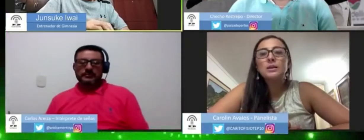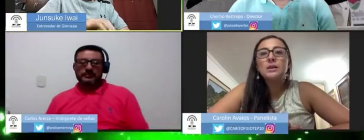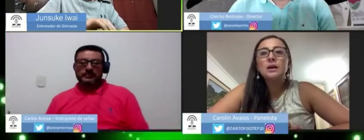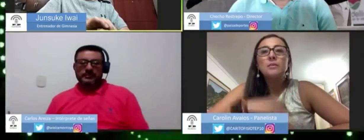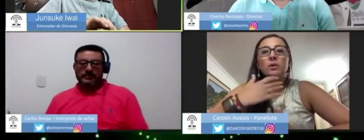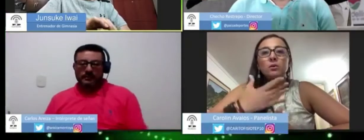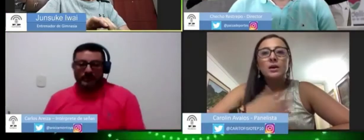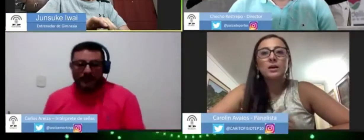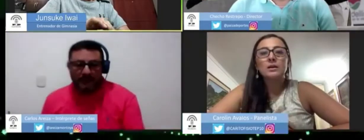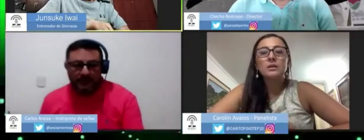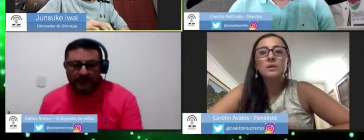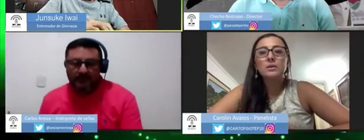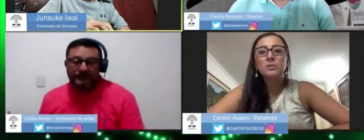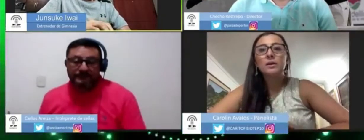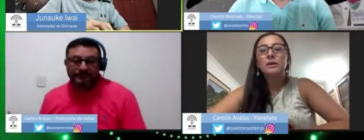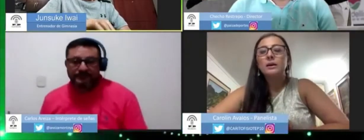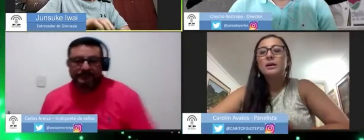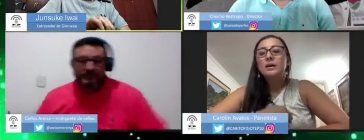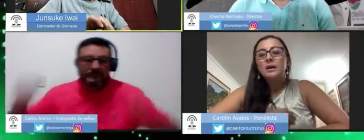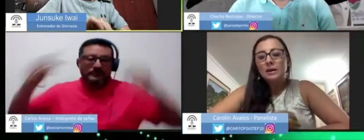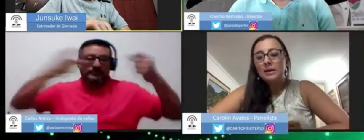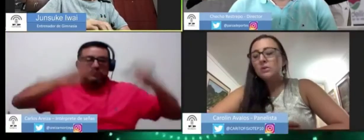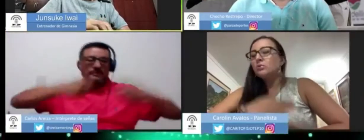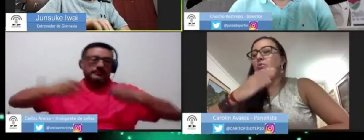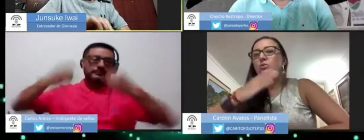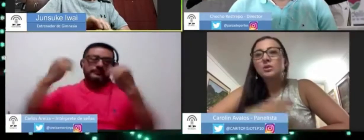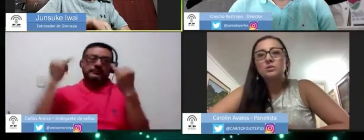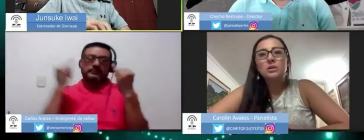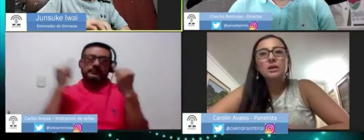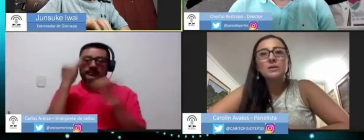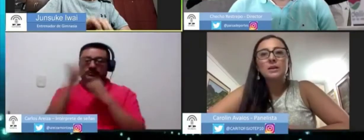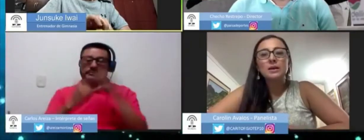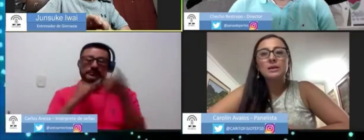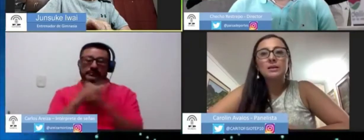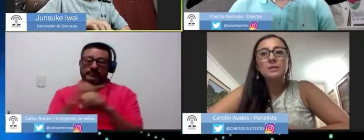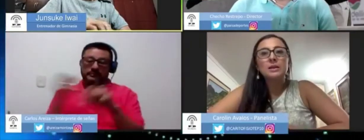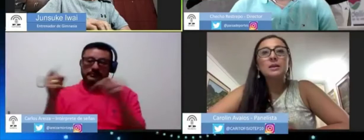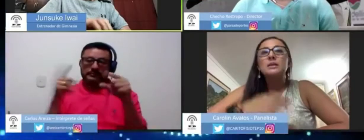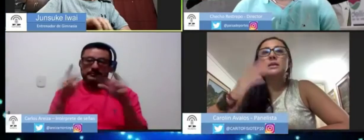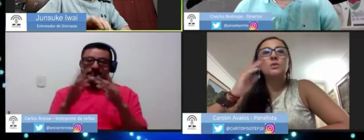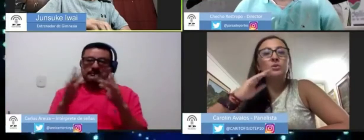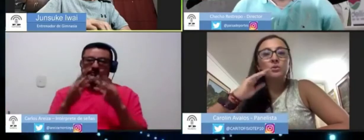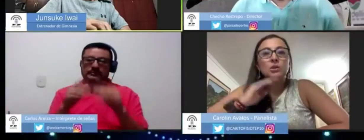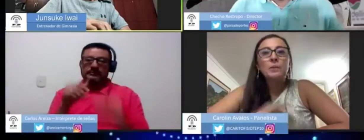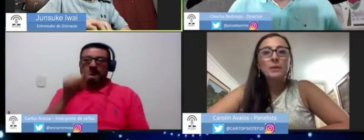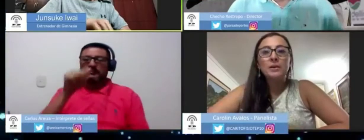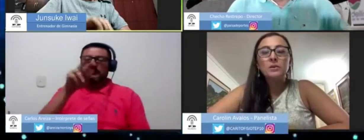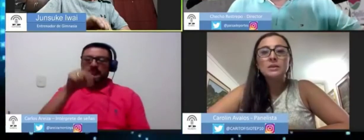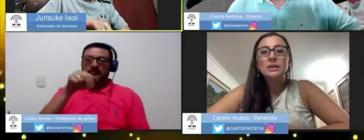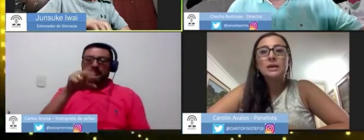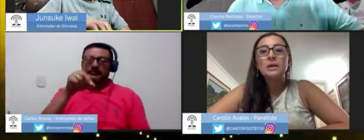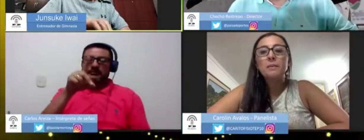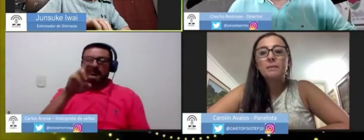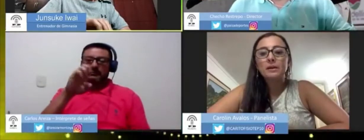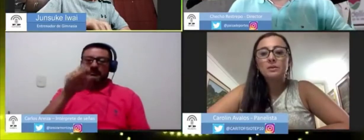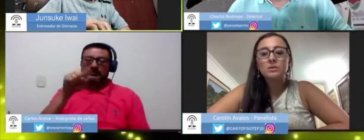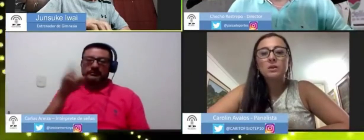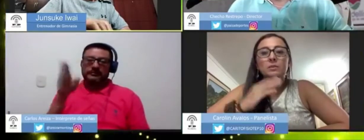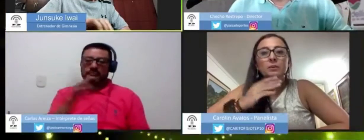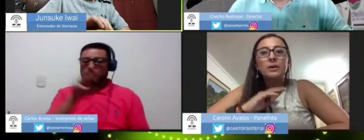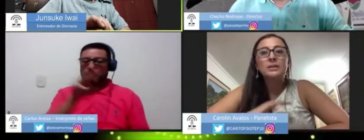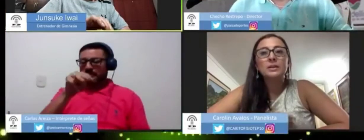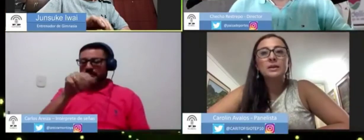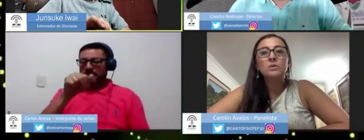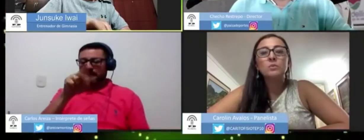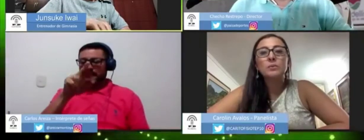esa mejora del rendimiento para que los muchachos en cabeza de Andrés Martínez y otros que me imagino que están ahí preparándose